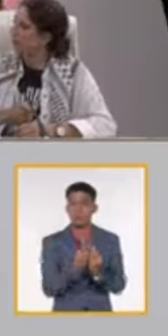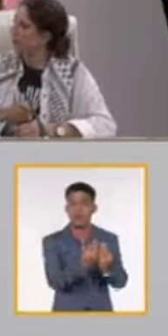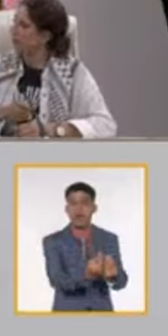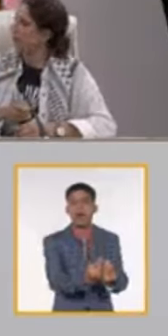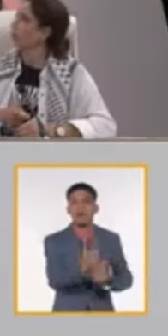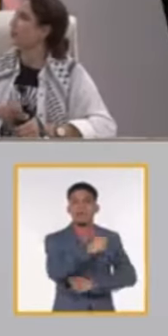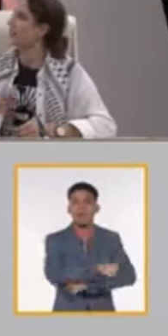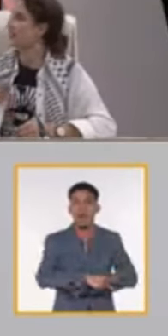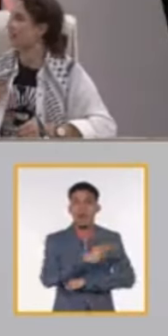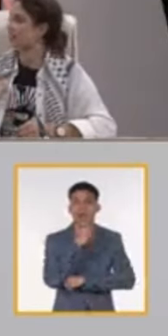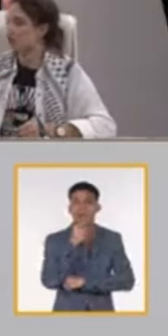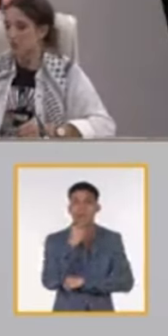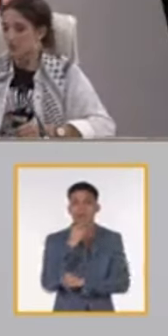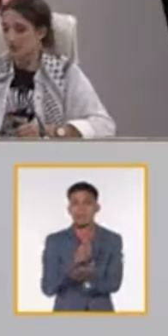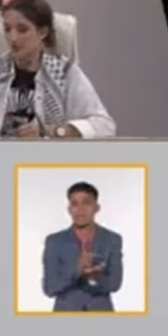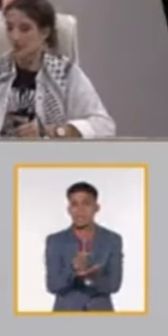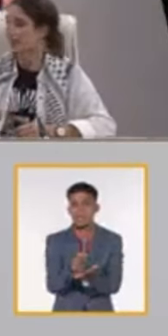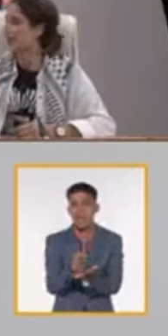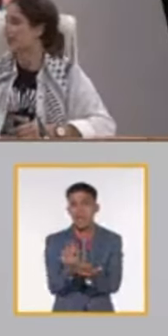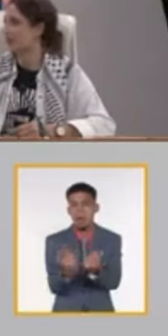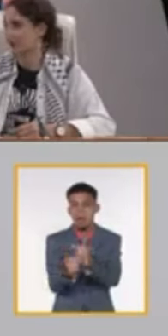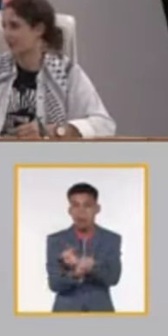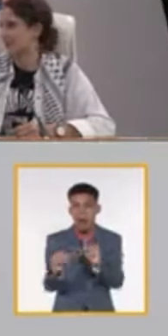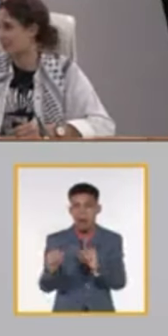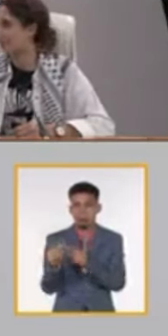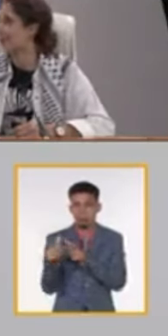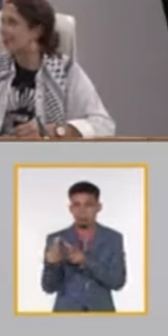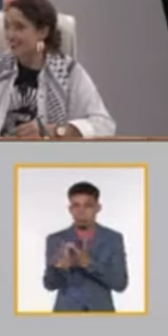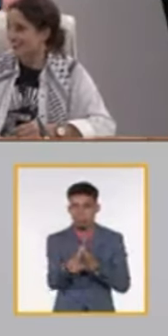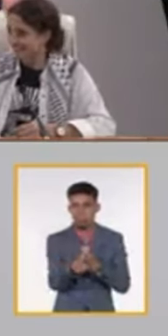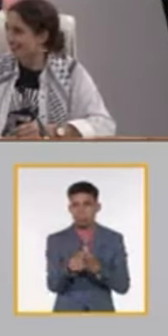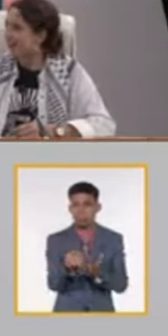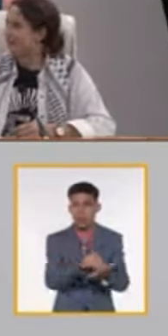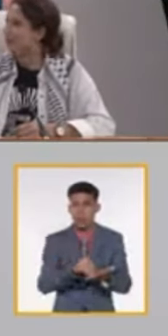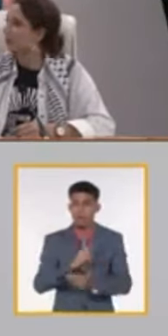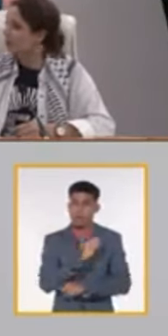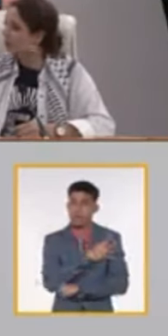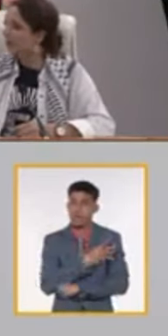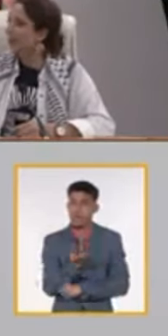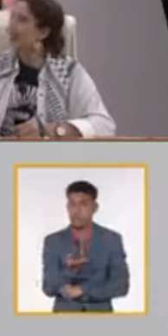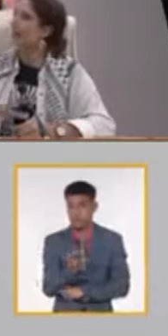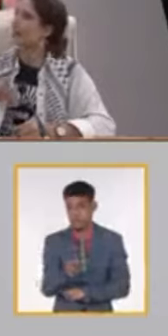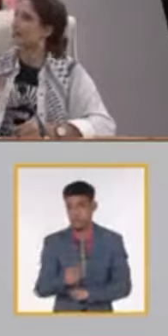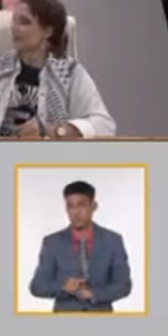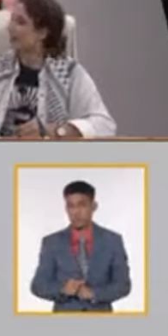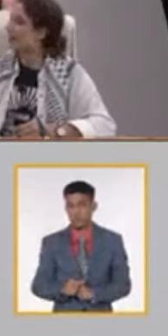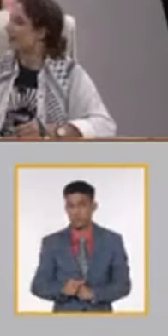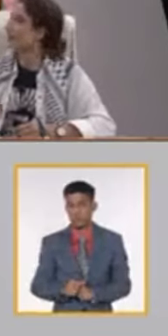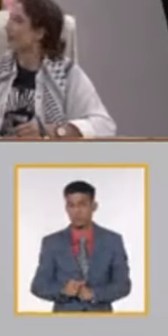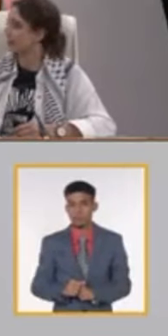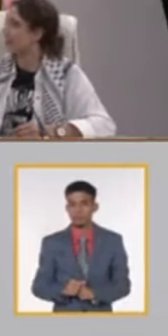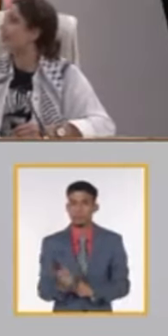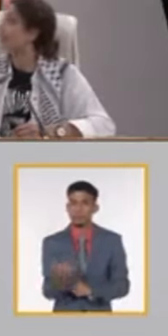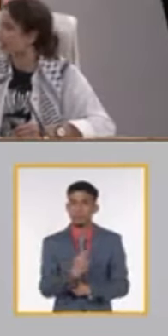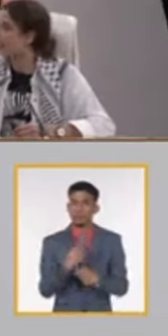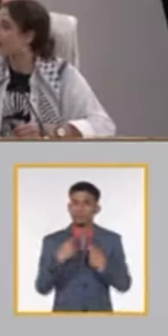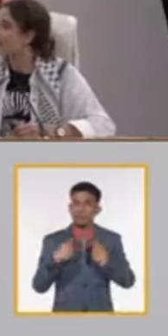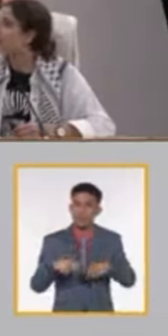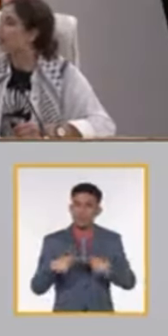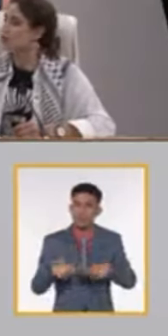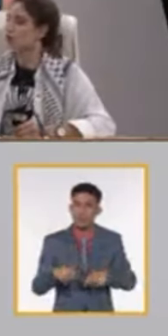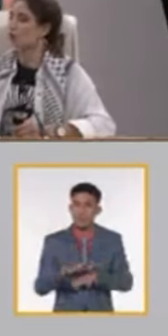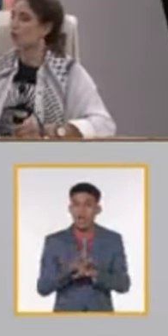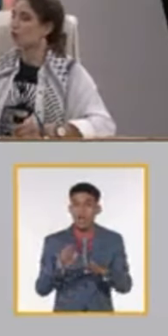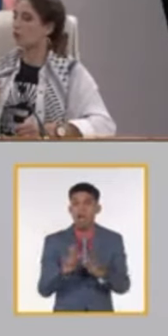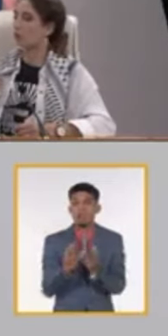genocidio. Y por lo tanto, seguimos que buscar protestar para que se elimine el hambre en los Estados Unidos, para que se